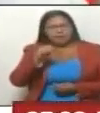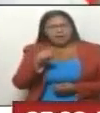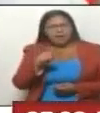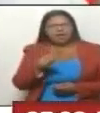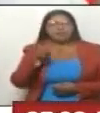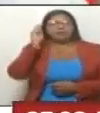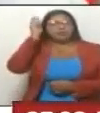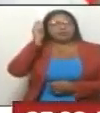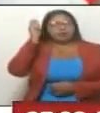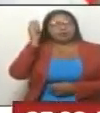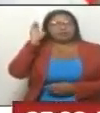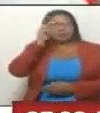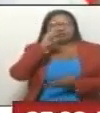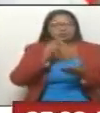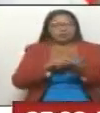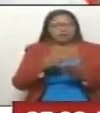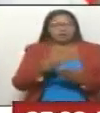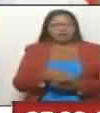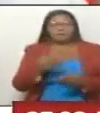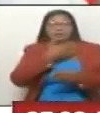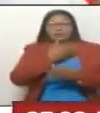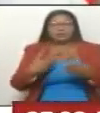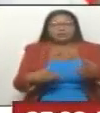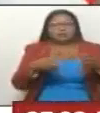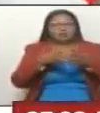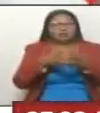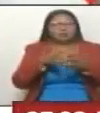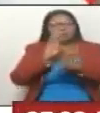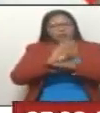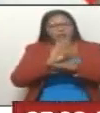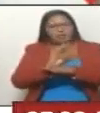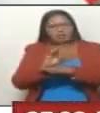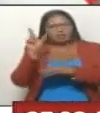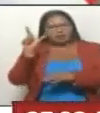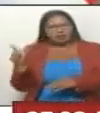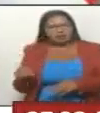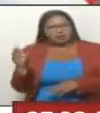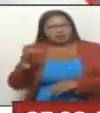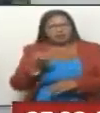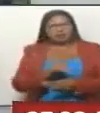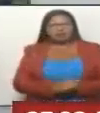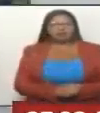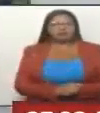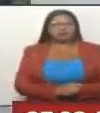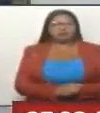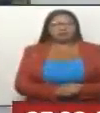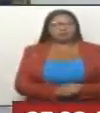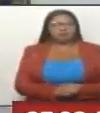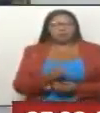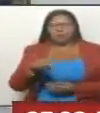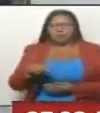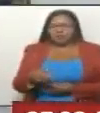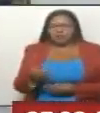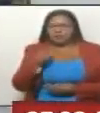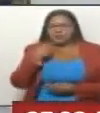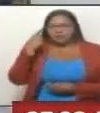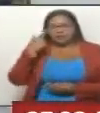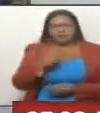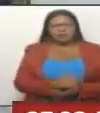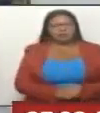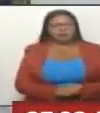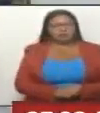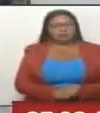Nacional, presidente de la Comisión Especial para la Defensa del Territorio de la Guayana Esequiba y la Soberanía Territorial. ¿Cómo está? Muchas gracias, muy bien con ustedes. Hola, hola,